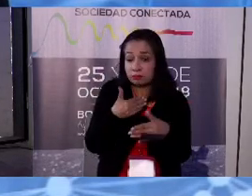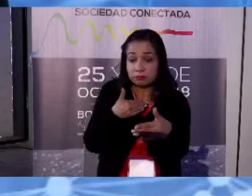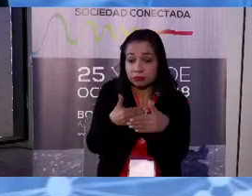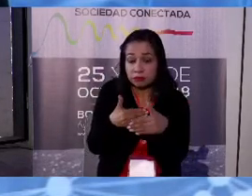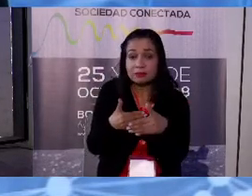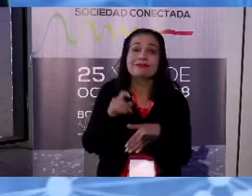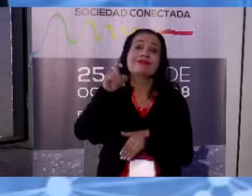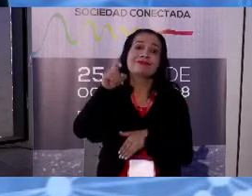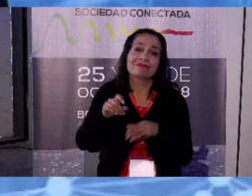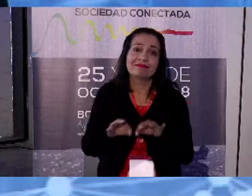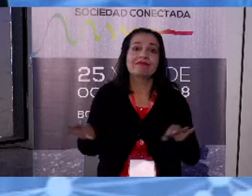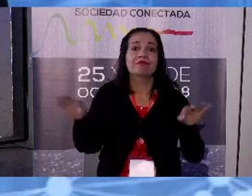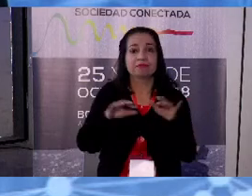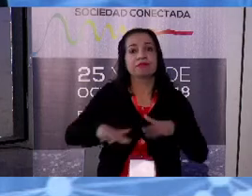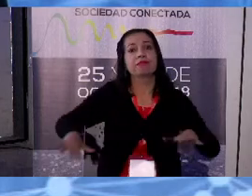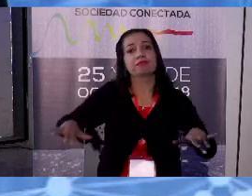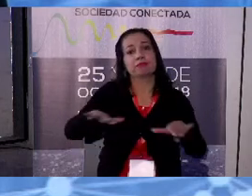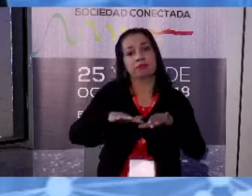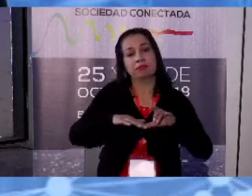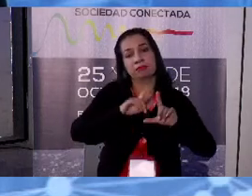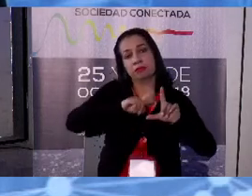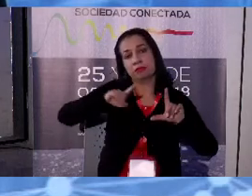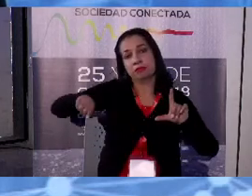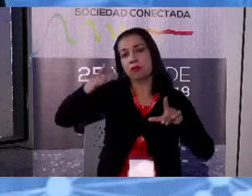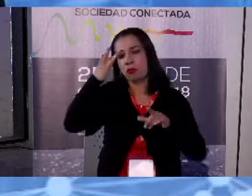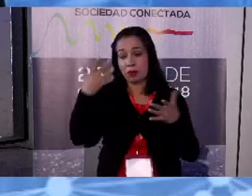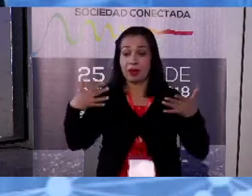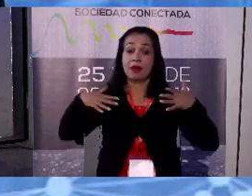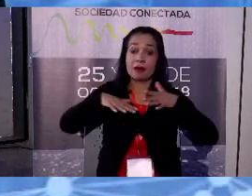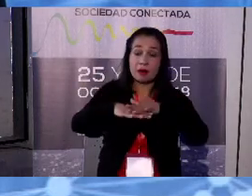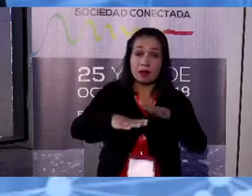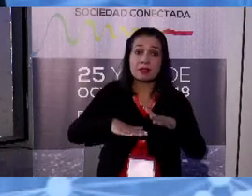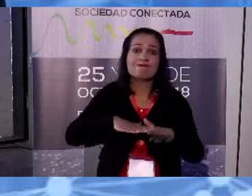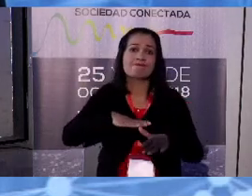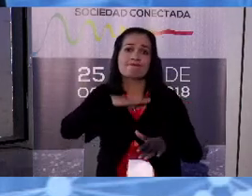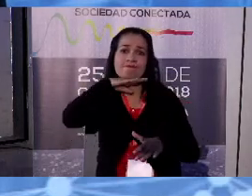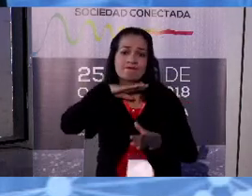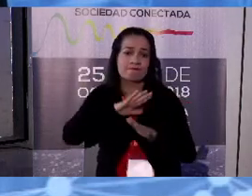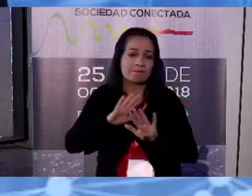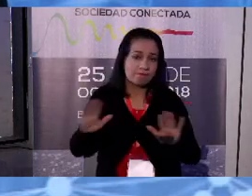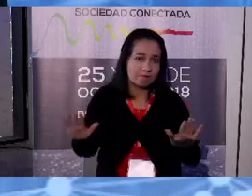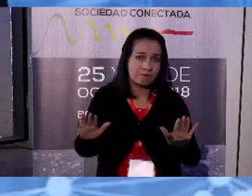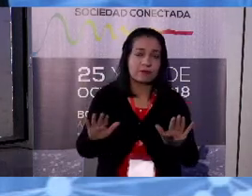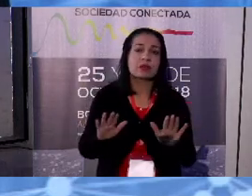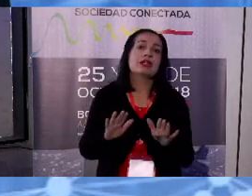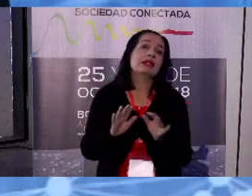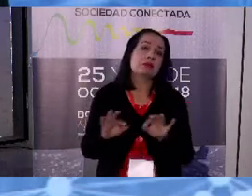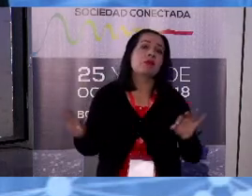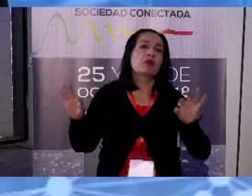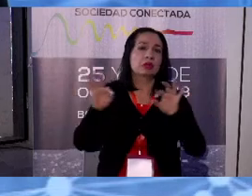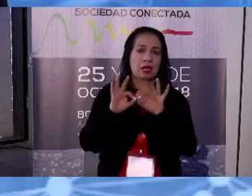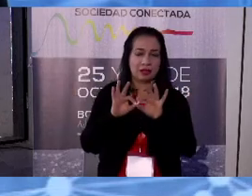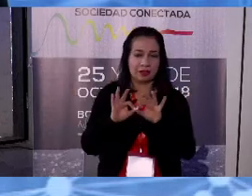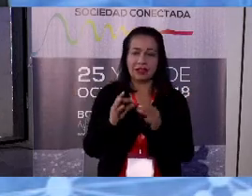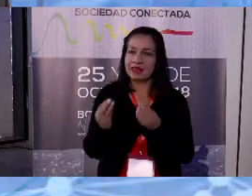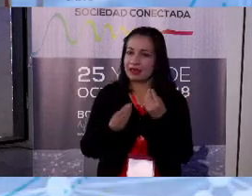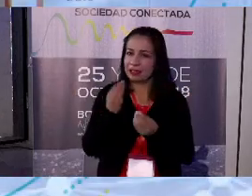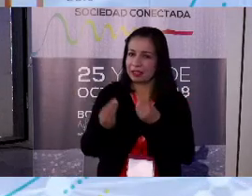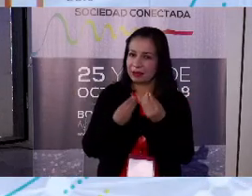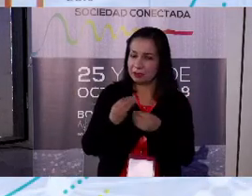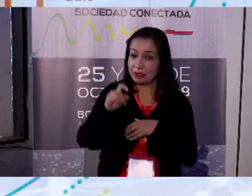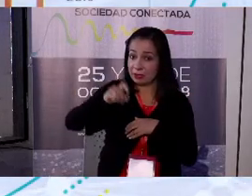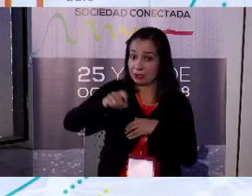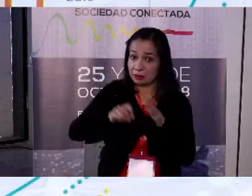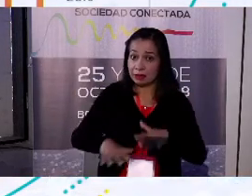espectro eh Porque obviamente las redes no van a dar abasto y pues quizás sería importante dividir estos requerimientos de